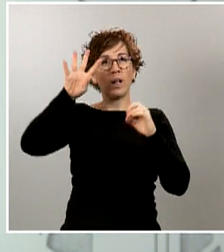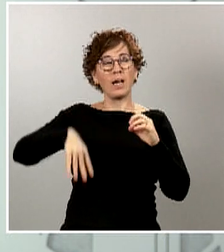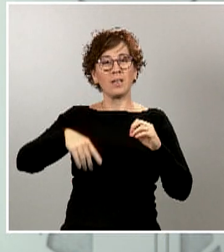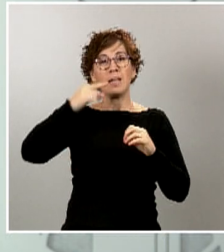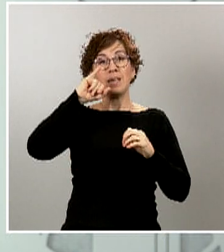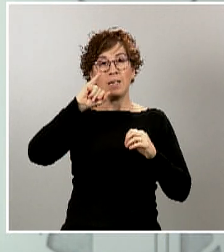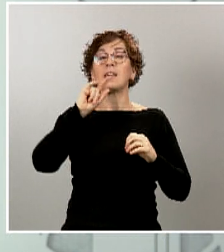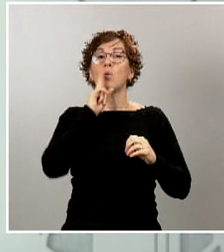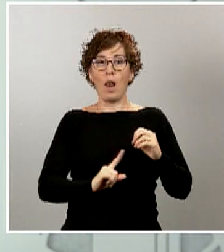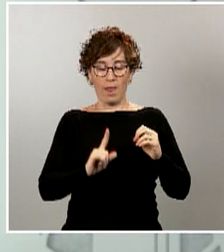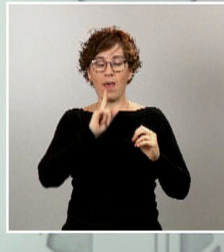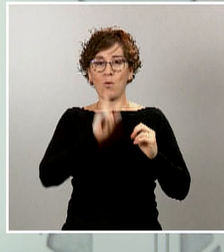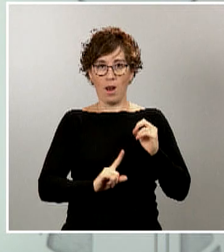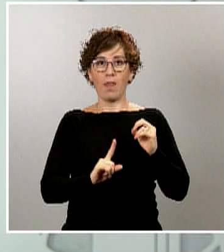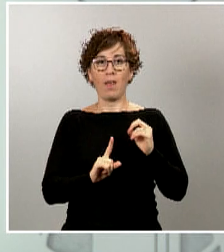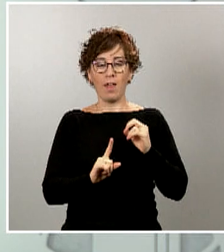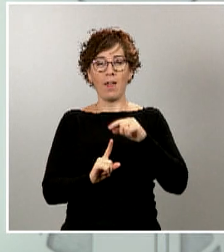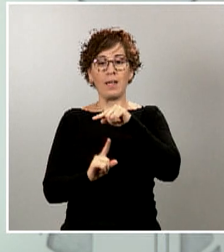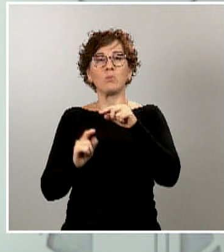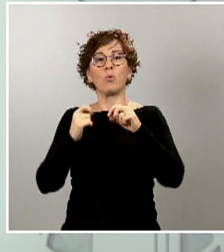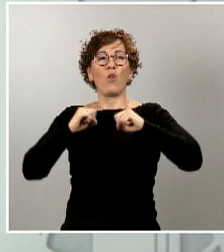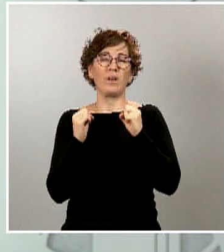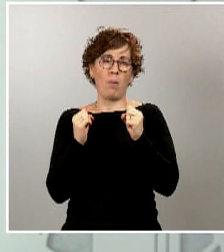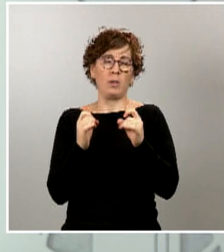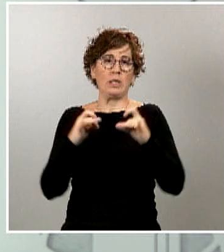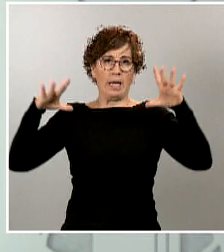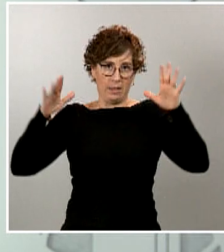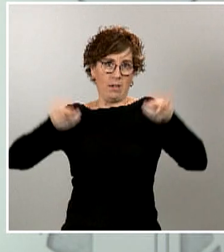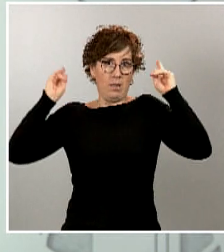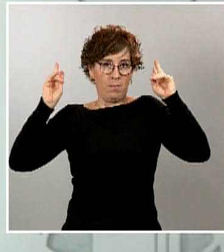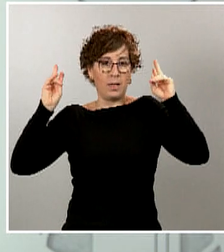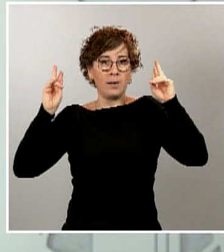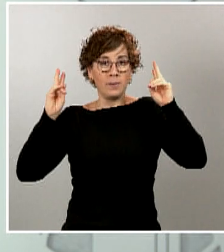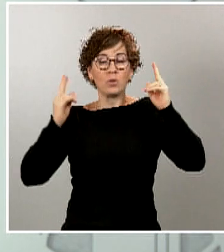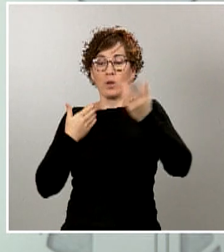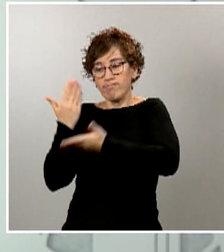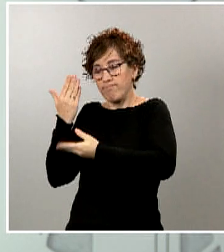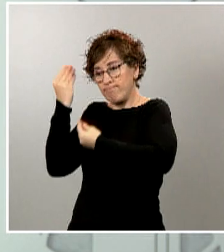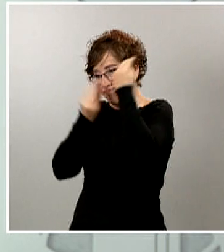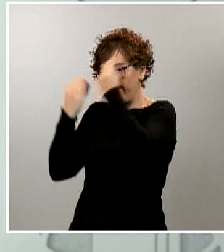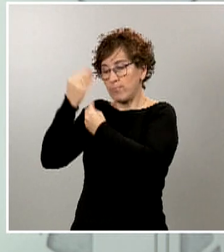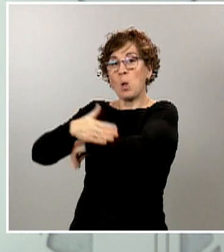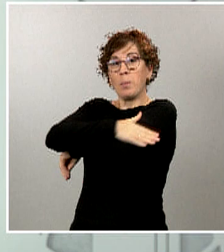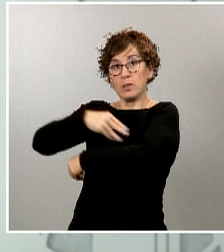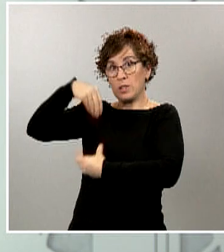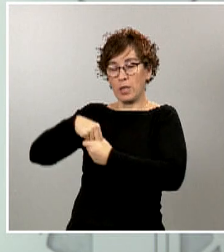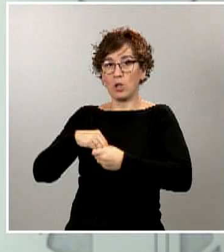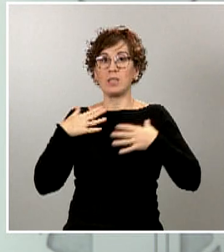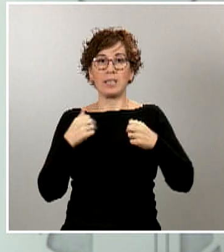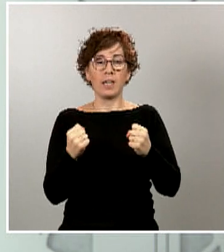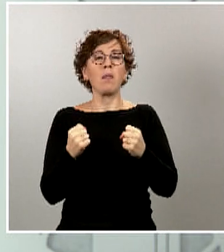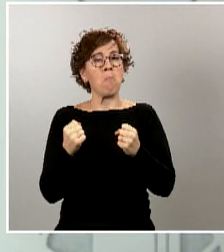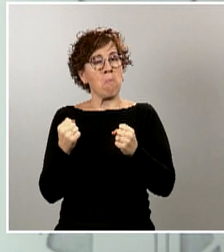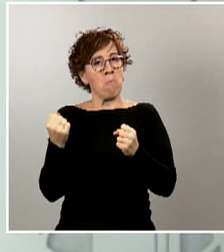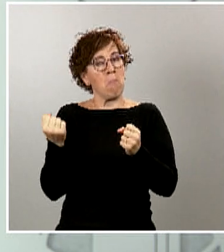y la valoración que hemos hecho conjuntamente desde el Ministerio del Interior y desde el Ministerio de Sanidad es que procede este levantamiento y, por tanto, hoy mismo